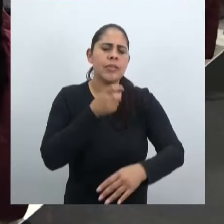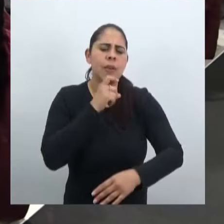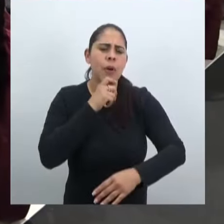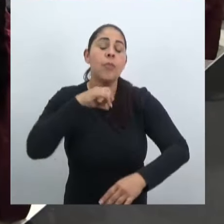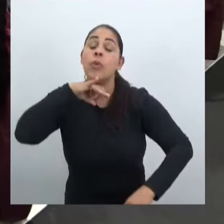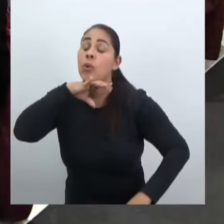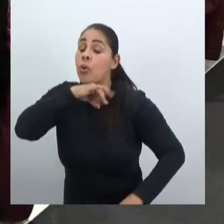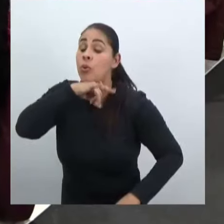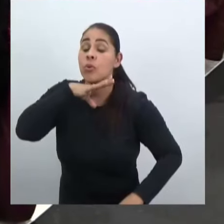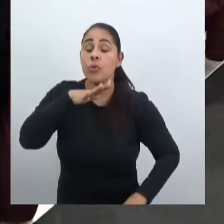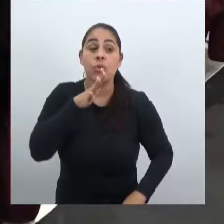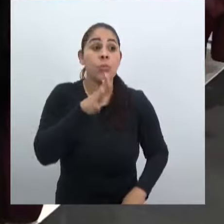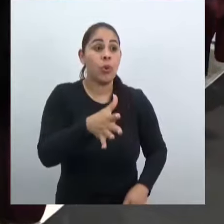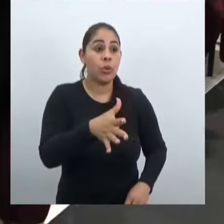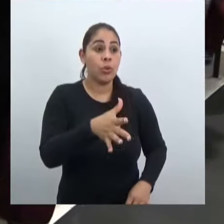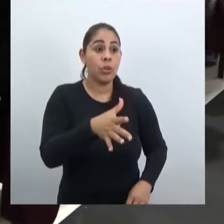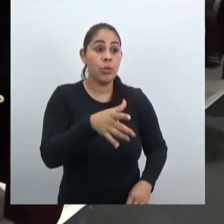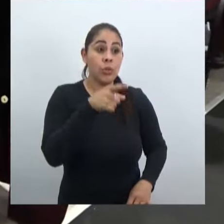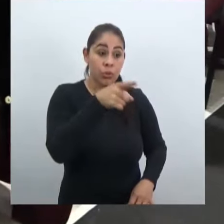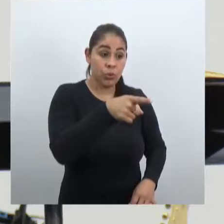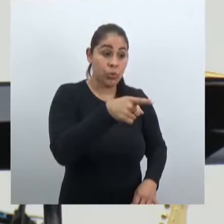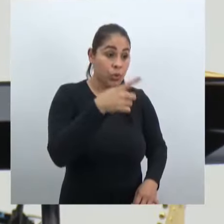arrogante siempre tiene que hacerle daño a otro.